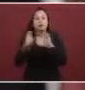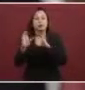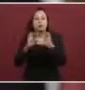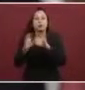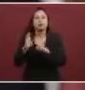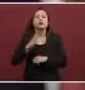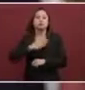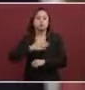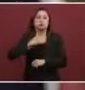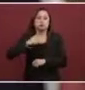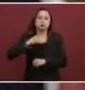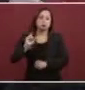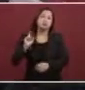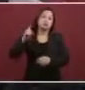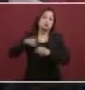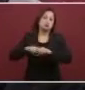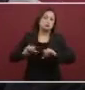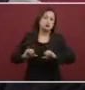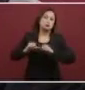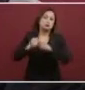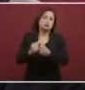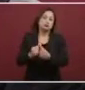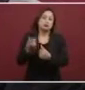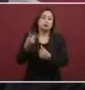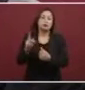soy mayoritario, y el monto de